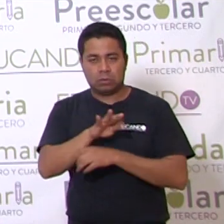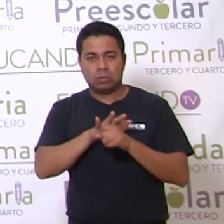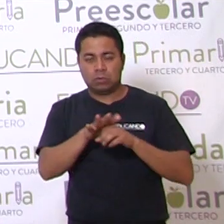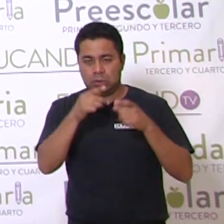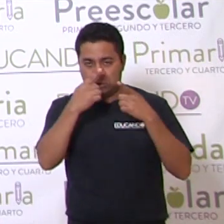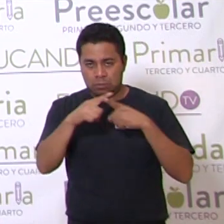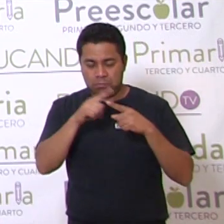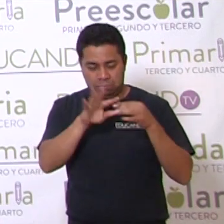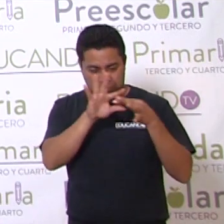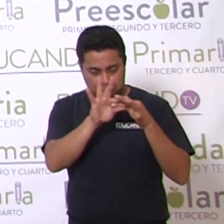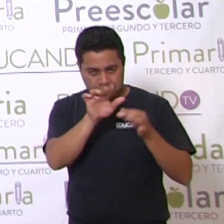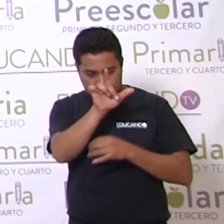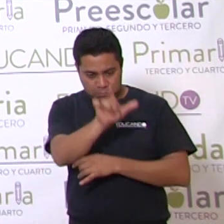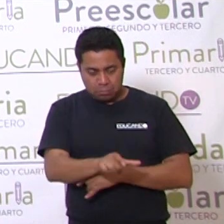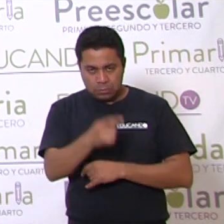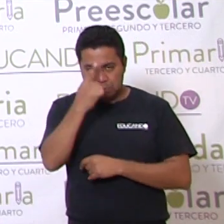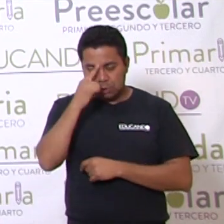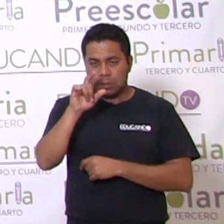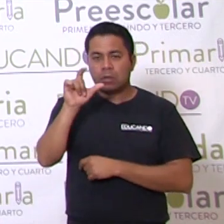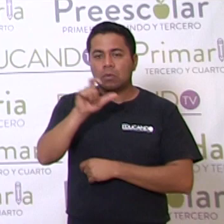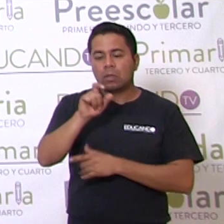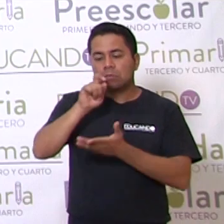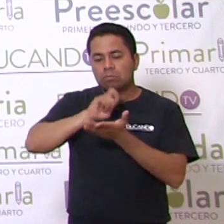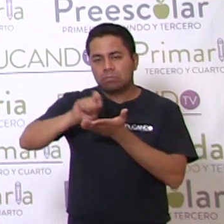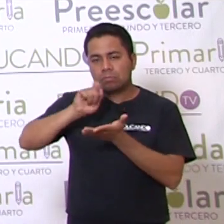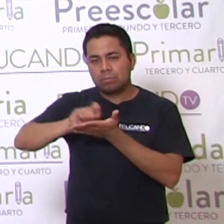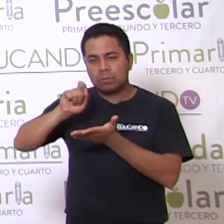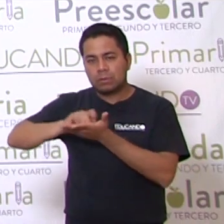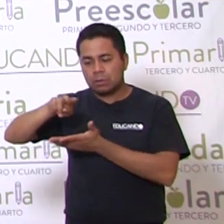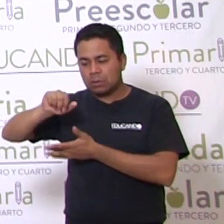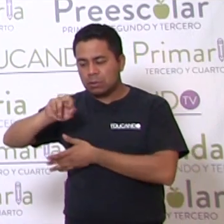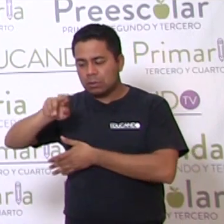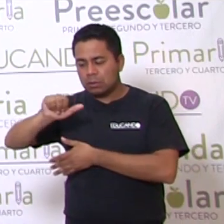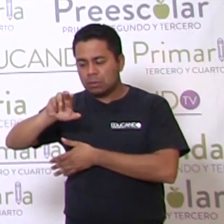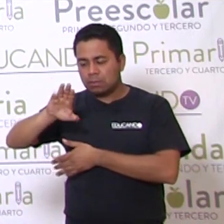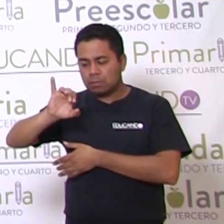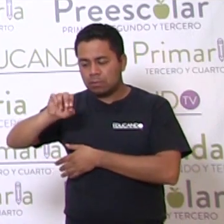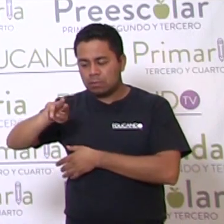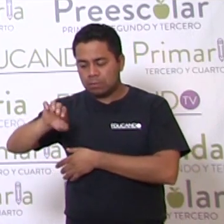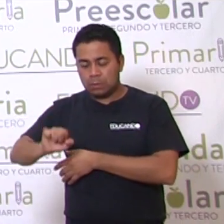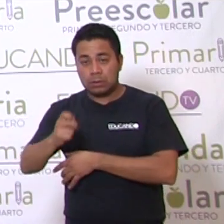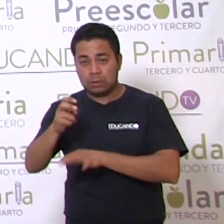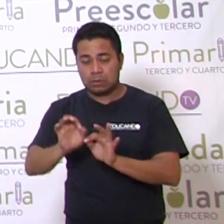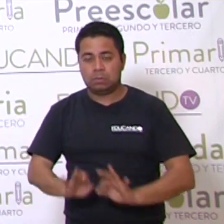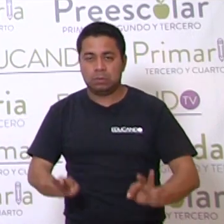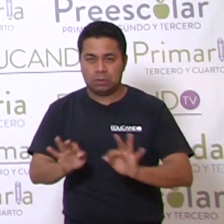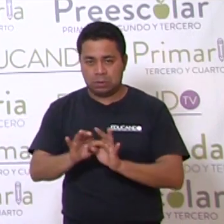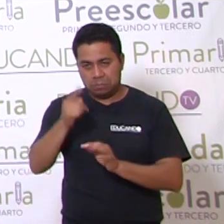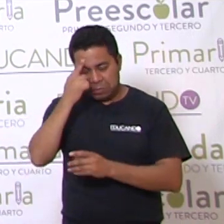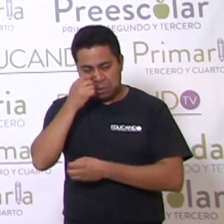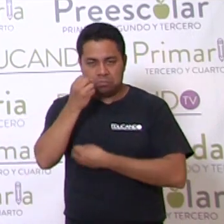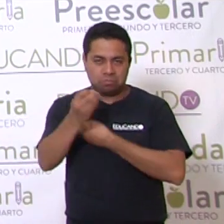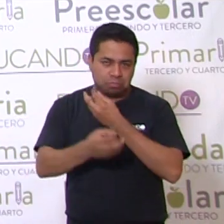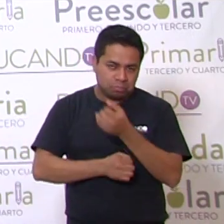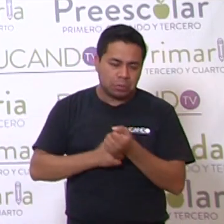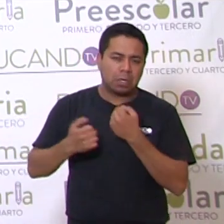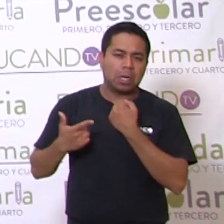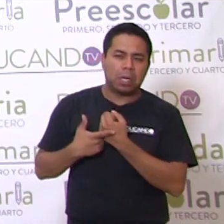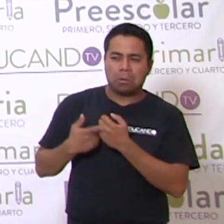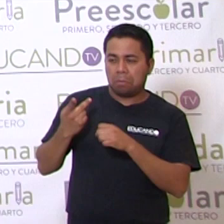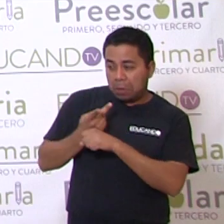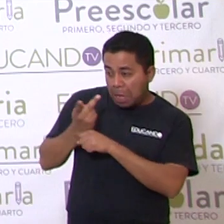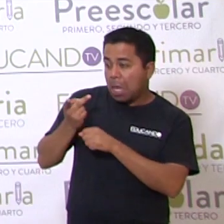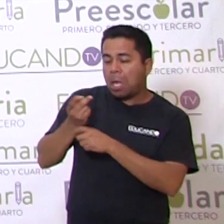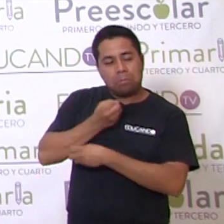de descripciones en tus narraciones, que son parte fundamental para poder transmitir, narrar algún suceso,